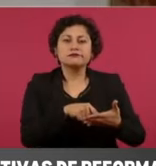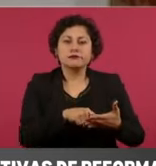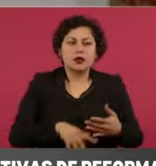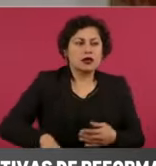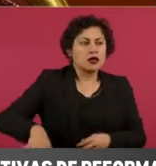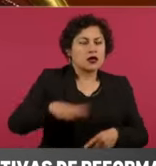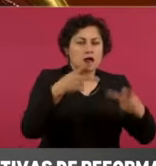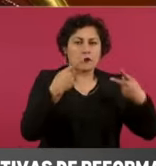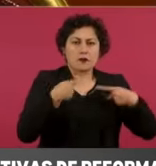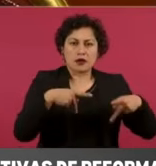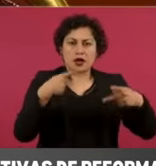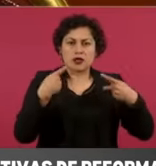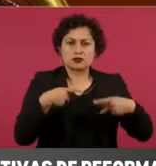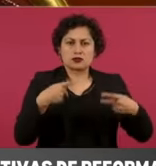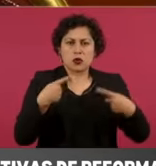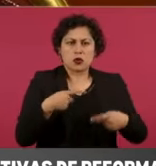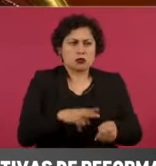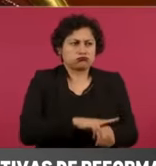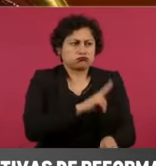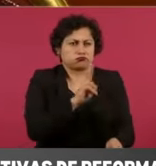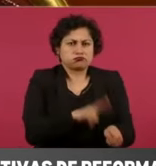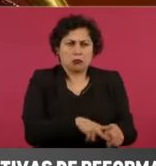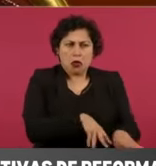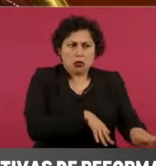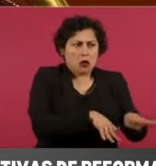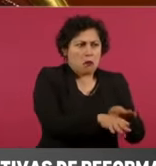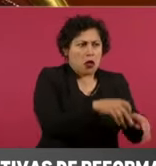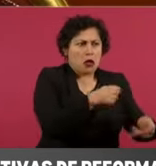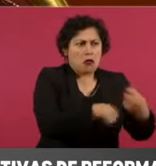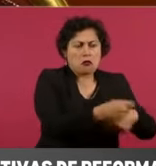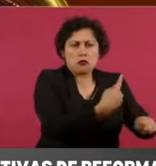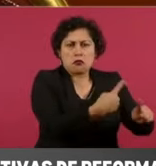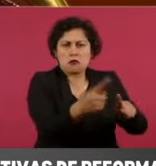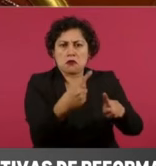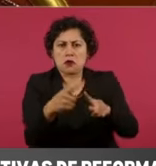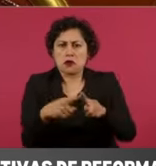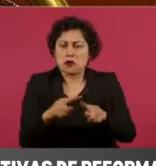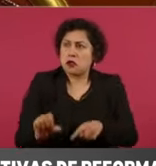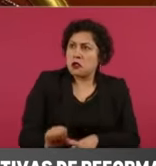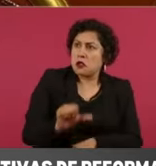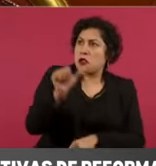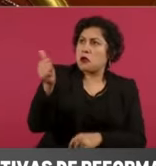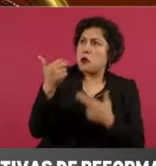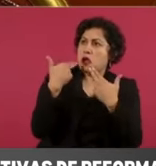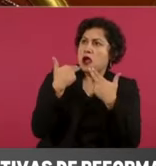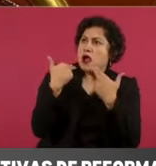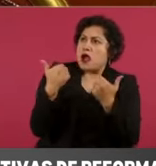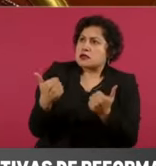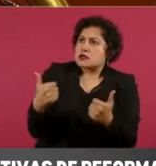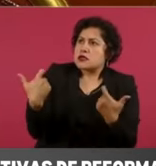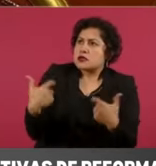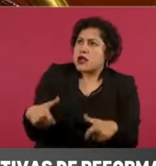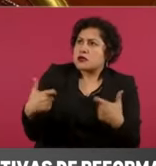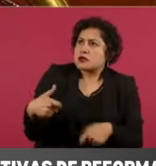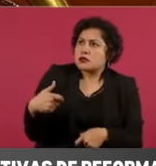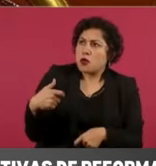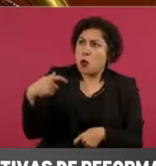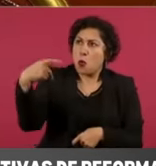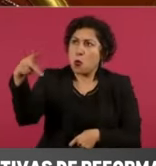barretero, igual que al hijo del más rico hacendado. Este principio básico tiene que